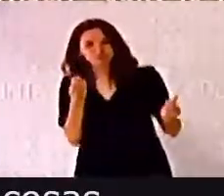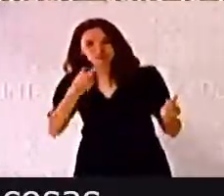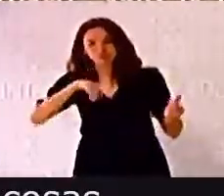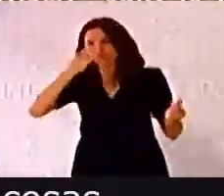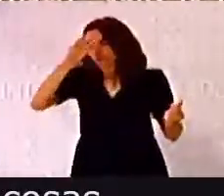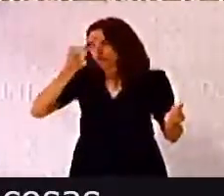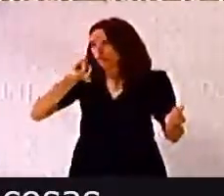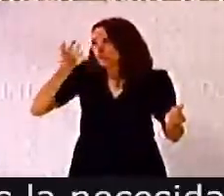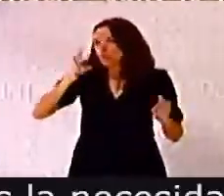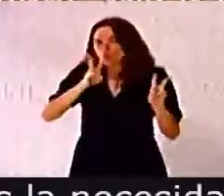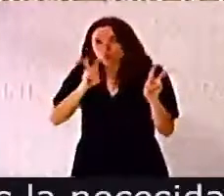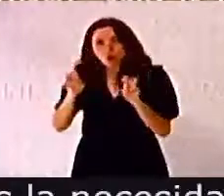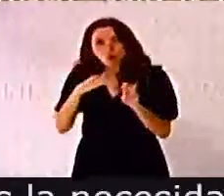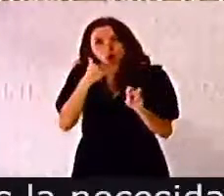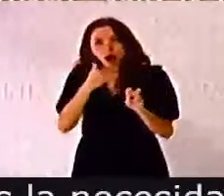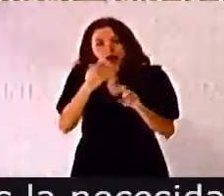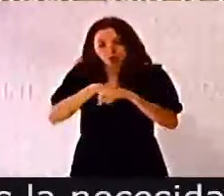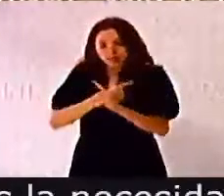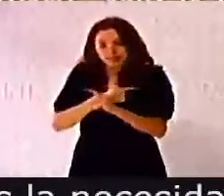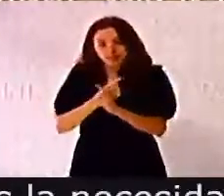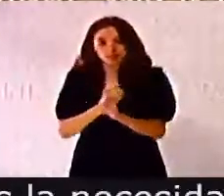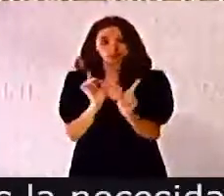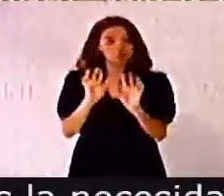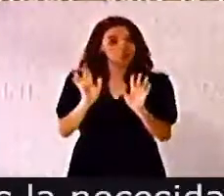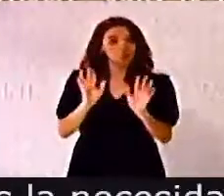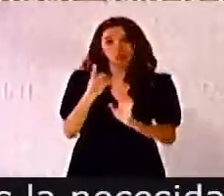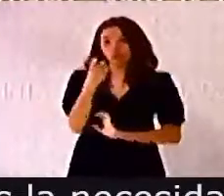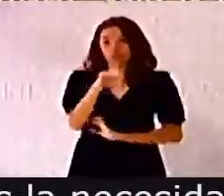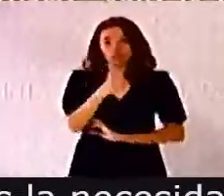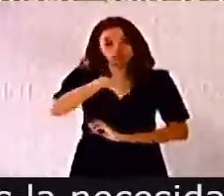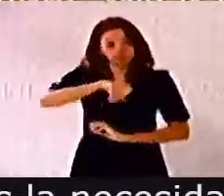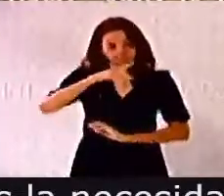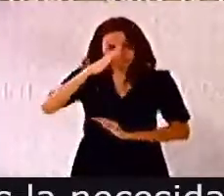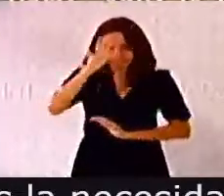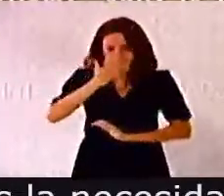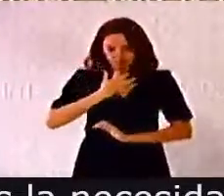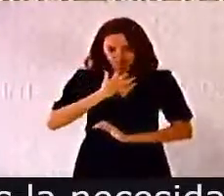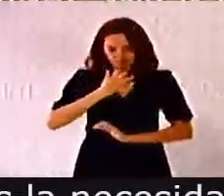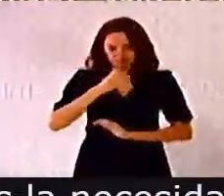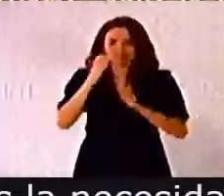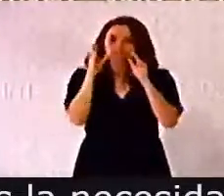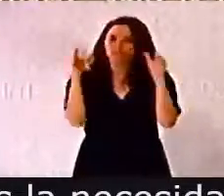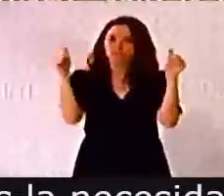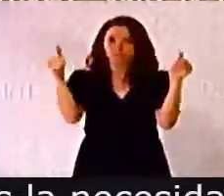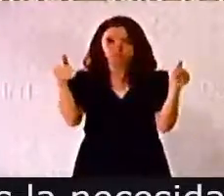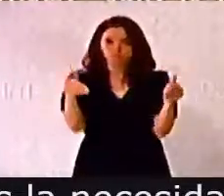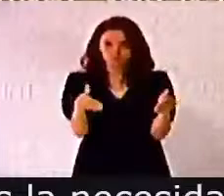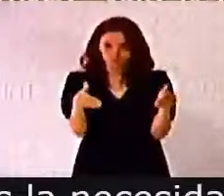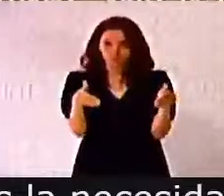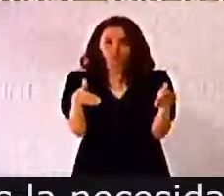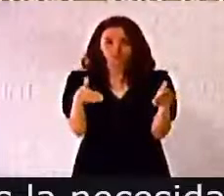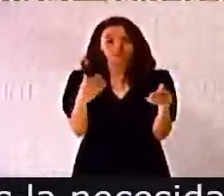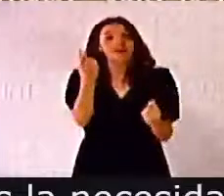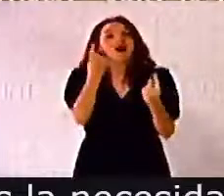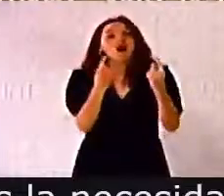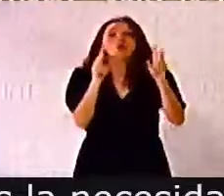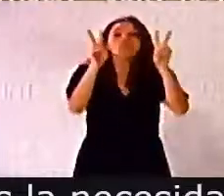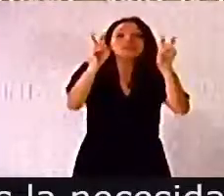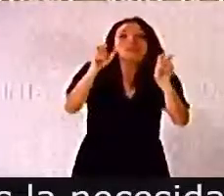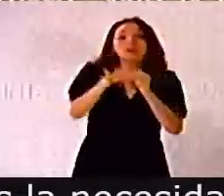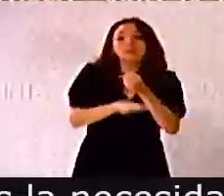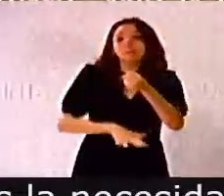hace falta. Lo que hay que aplicar es el sentido común, regular muy bien aspectos esenciales